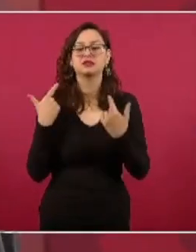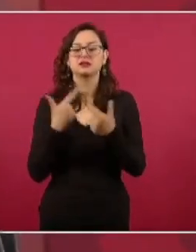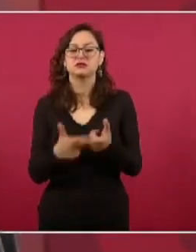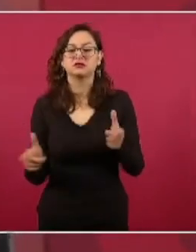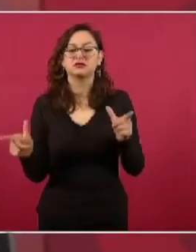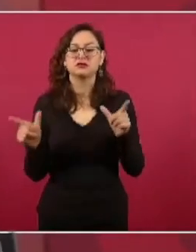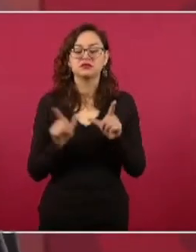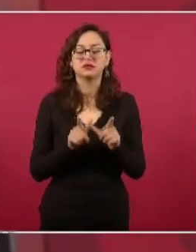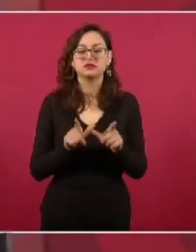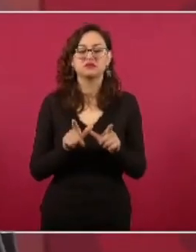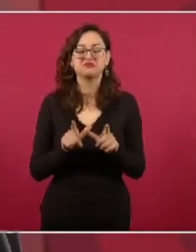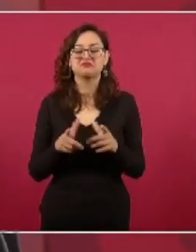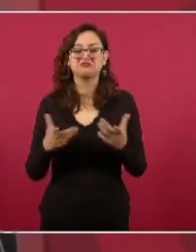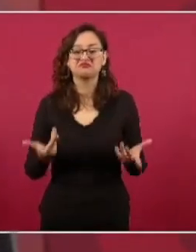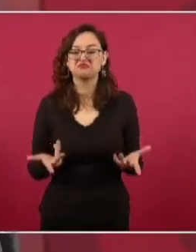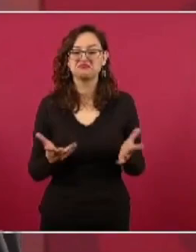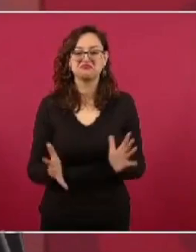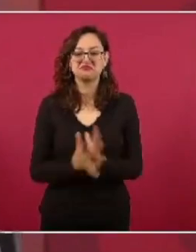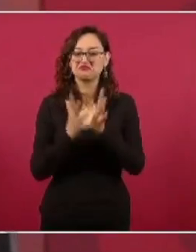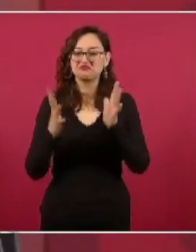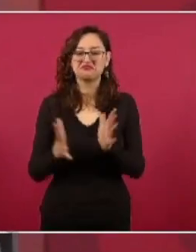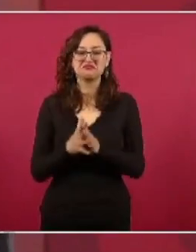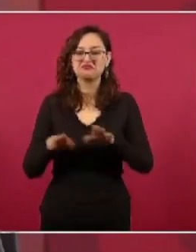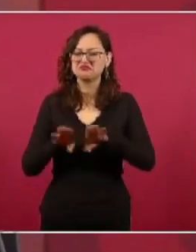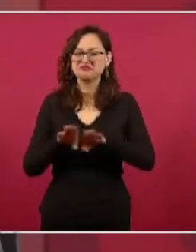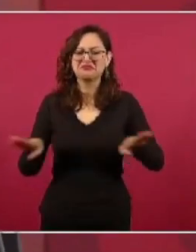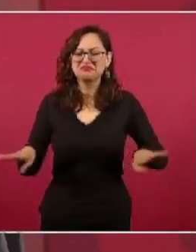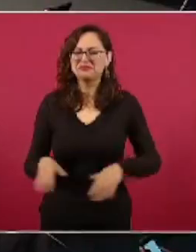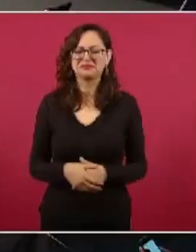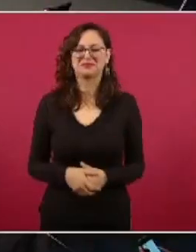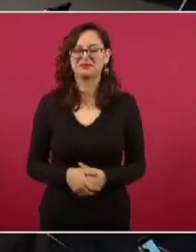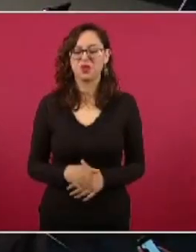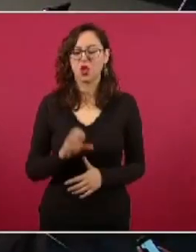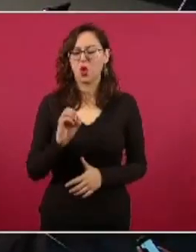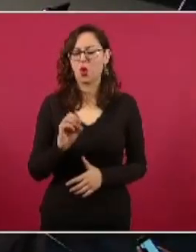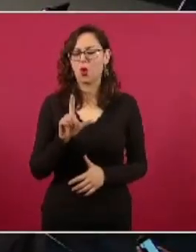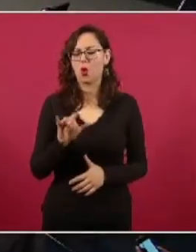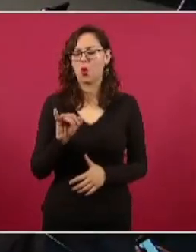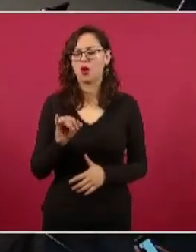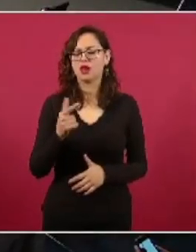en sentido estricto no era una democracia, era una oligarquía.